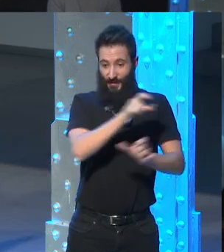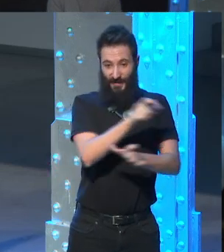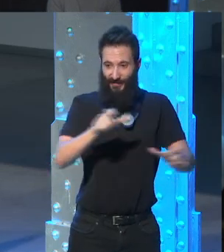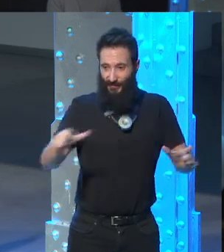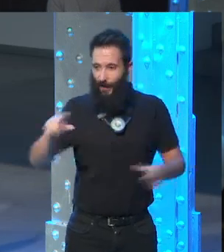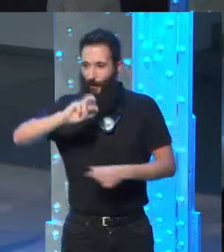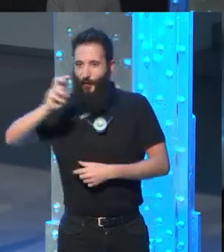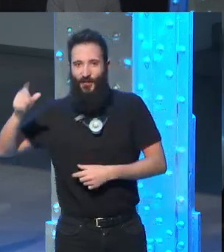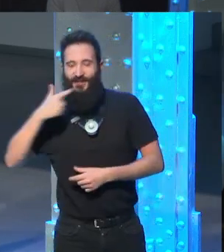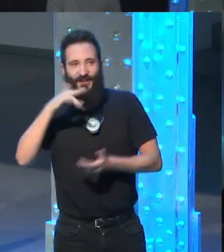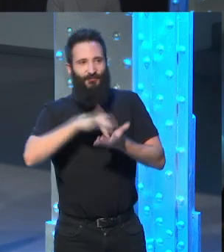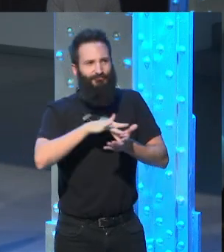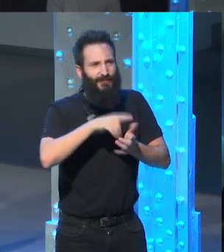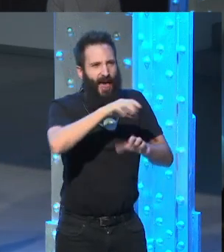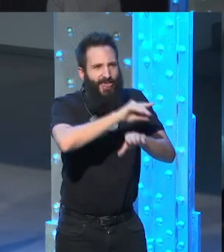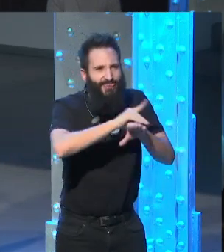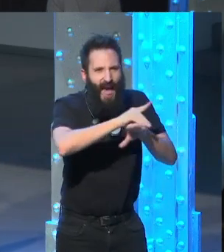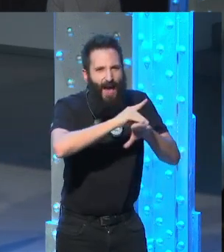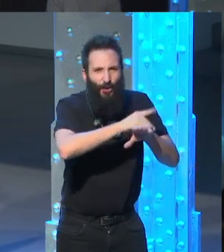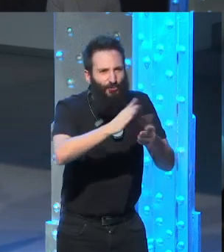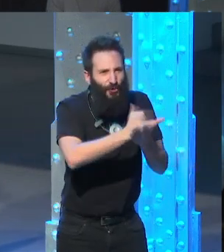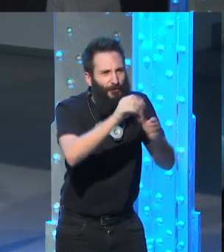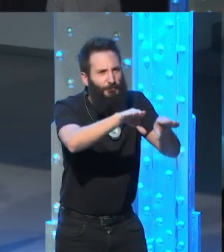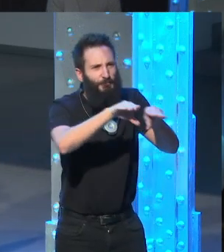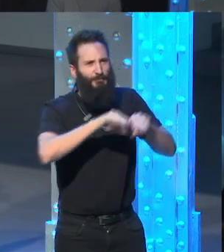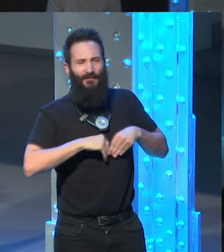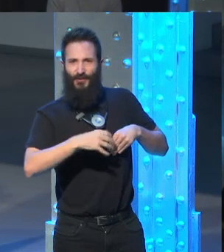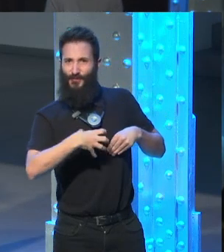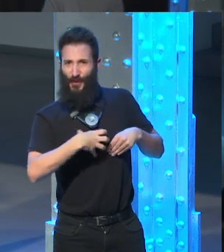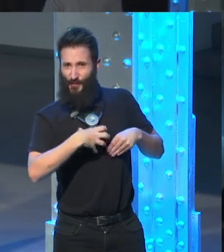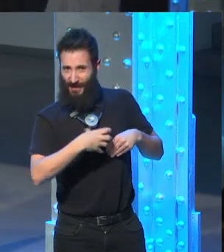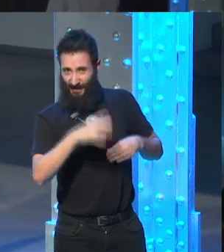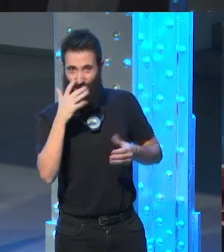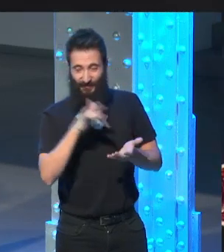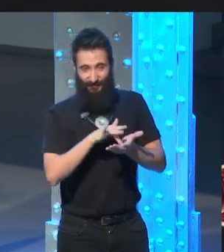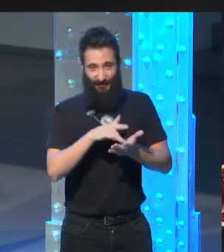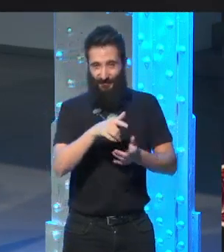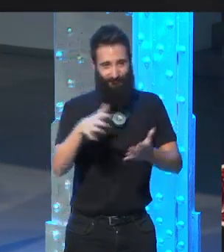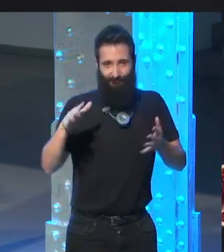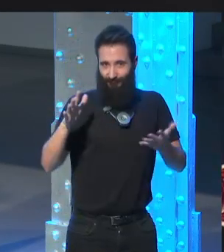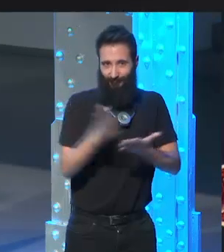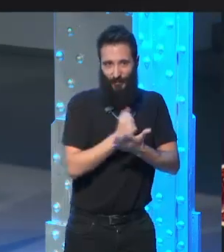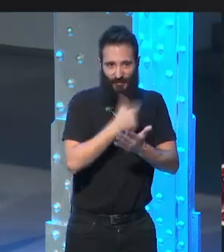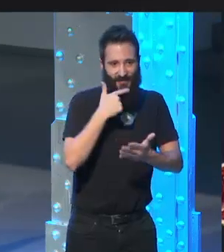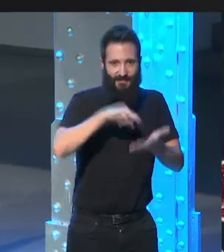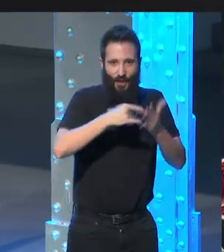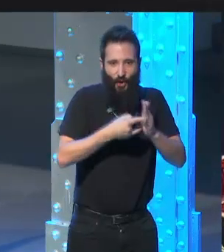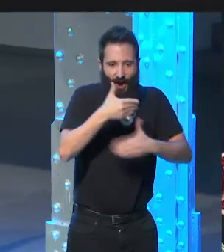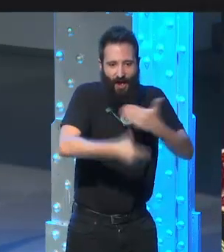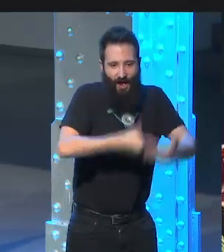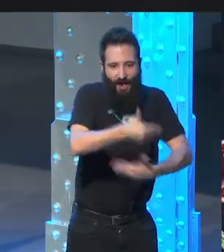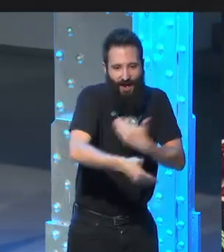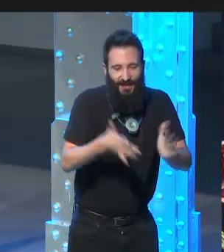y gestionar esta ingente cantidad de datos que hoy en día nos llegan, ¿no?, a través del avance de las